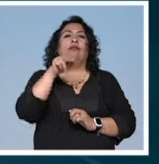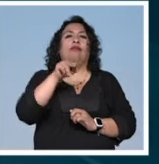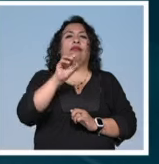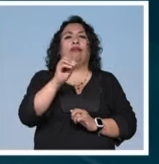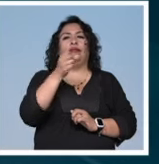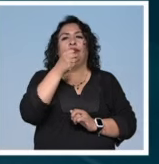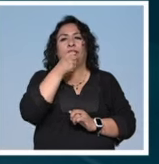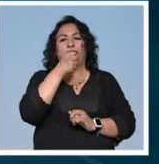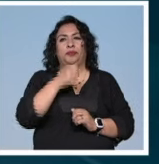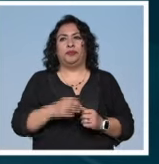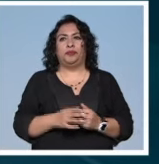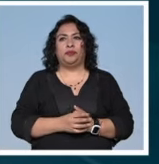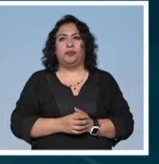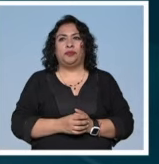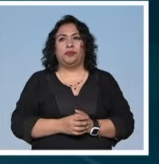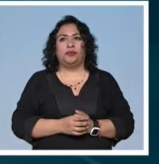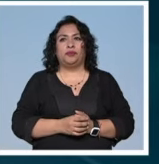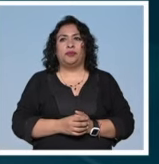Ochoa.